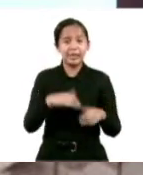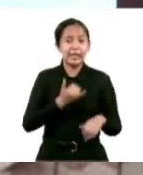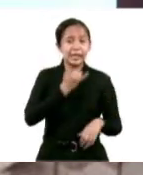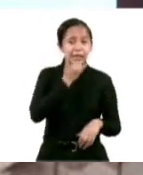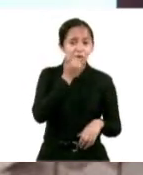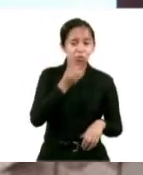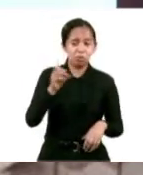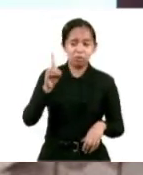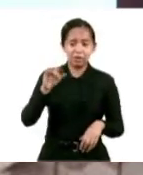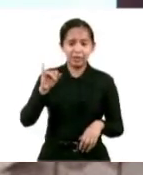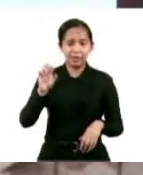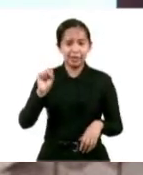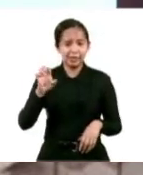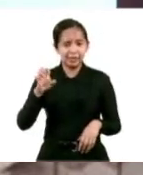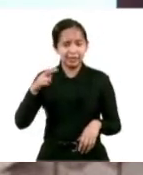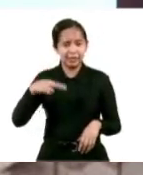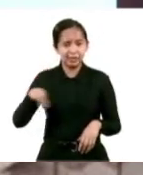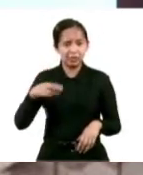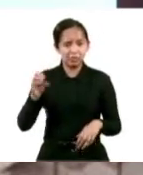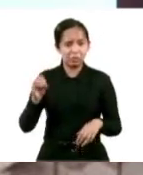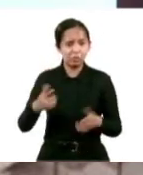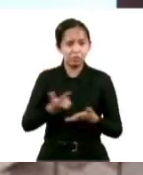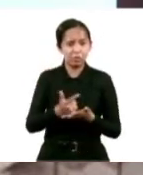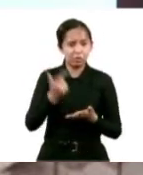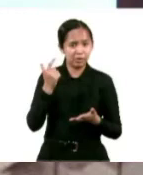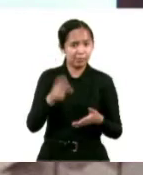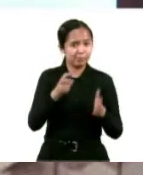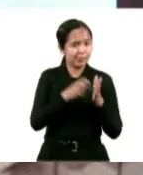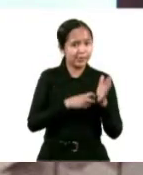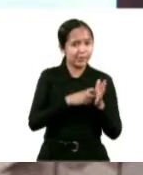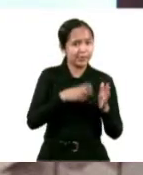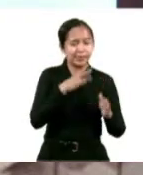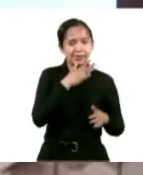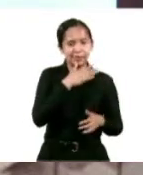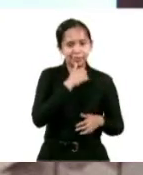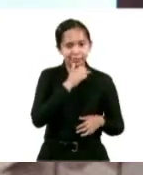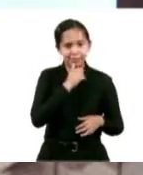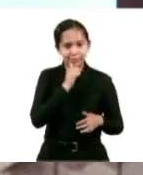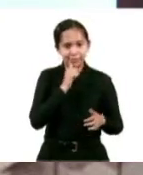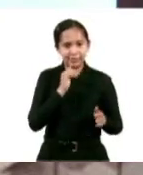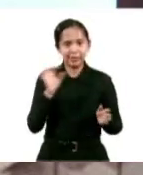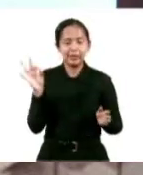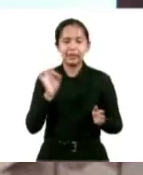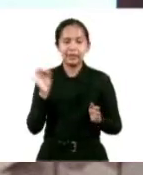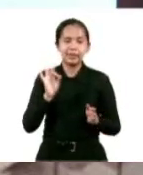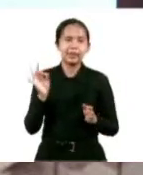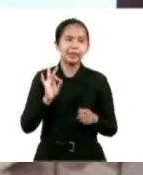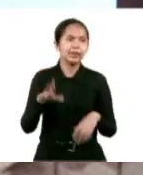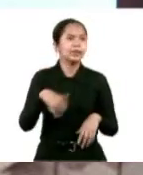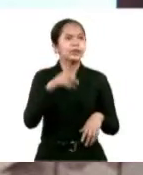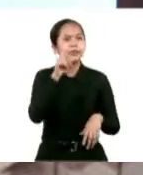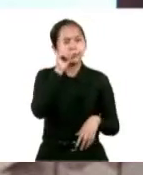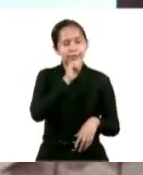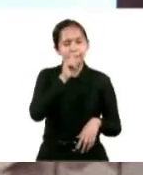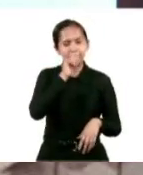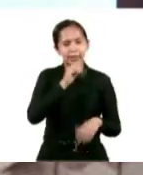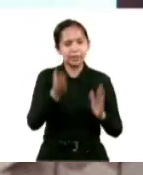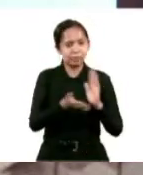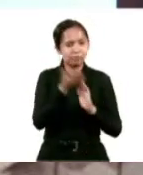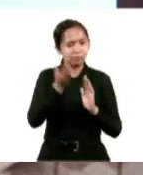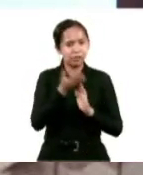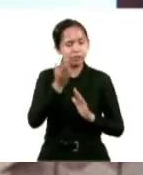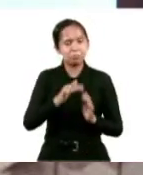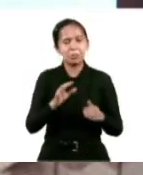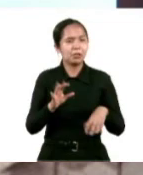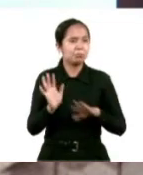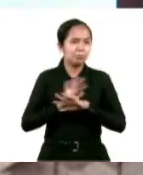diseño grave, que aún no hubieran existido las fallas de construcción, existía el